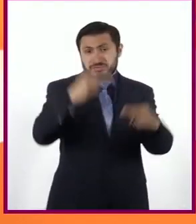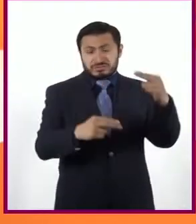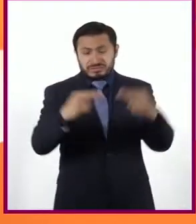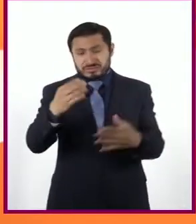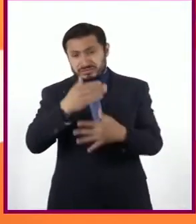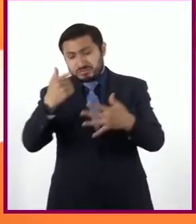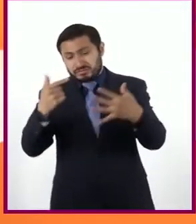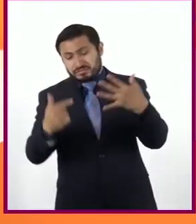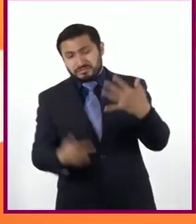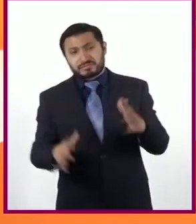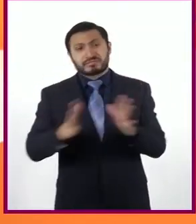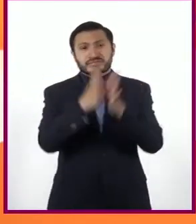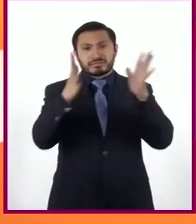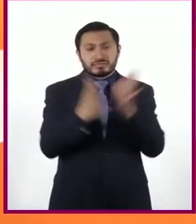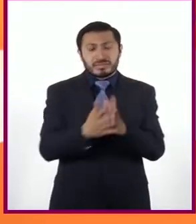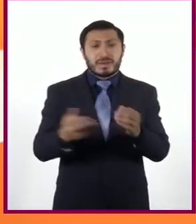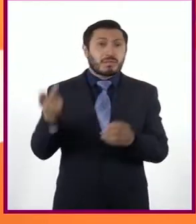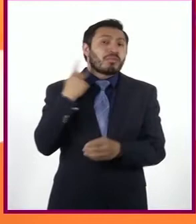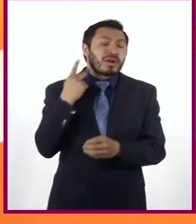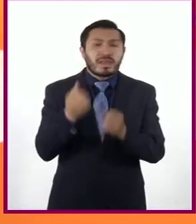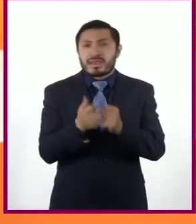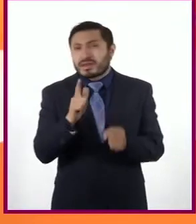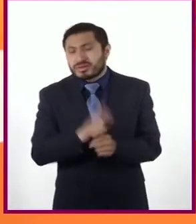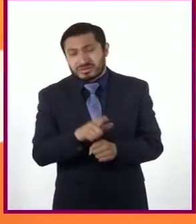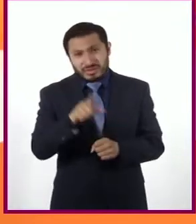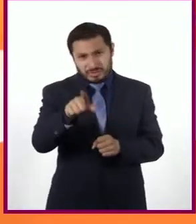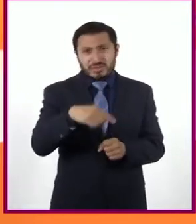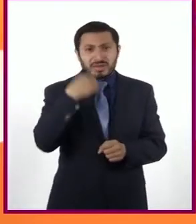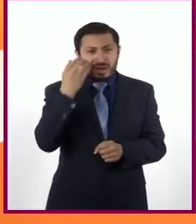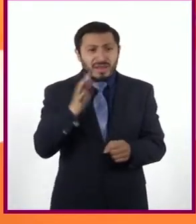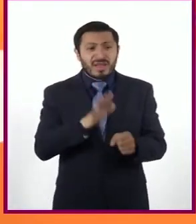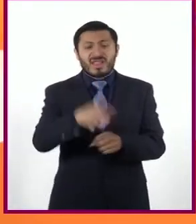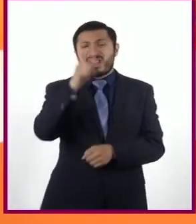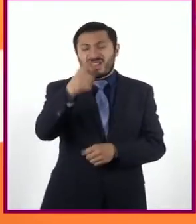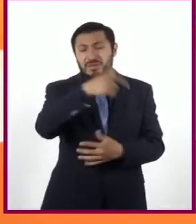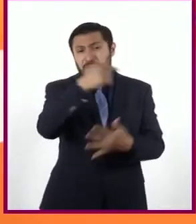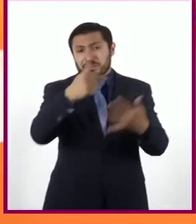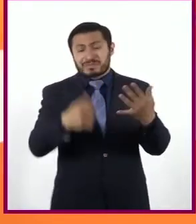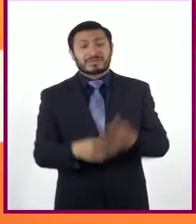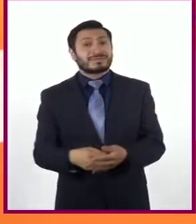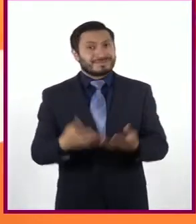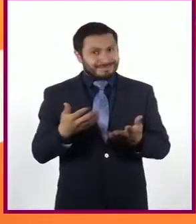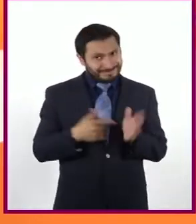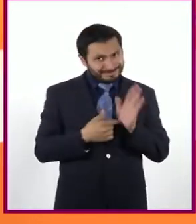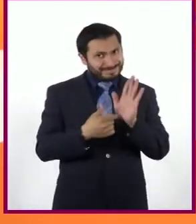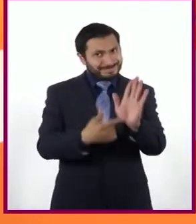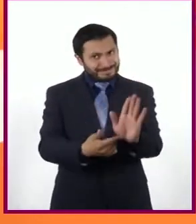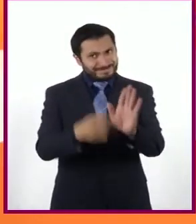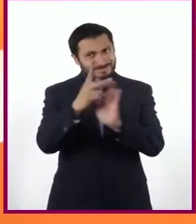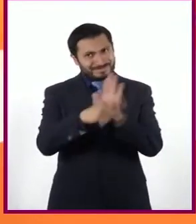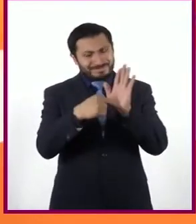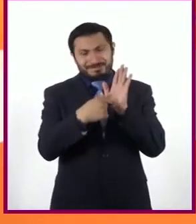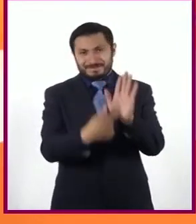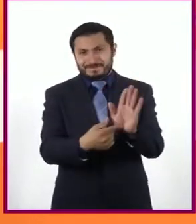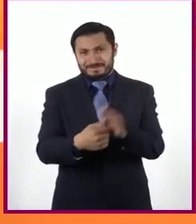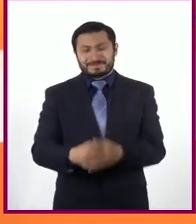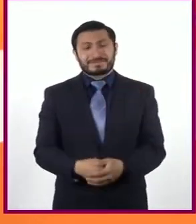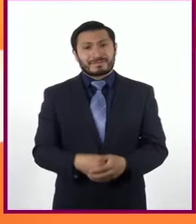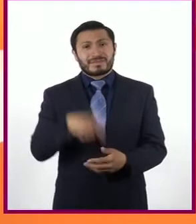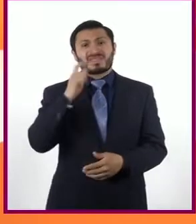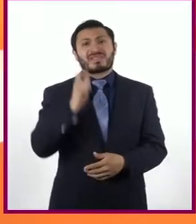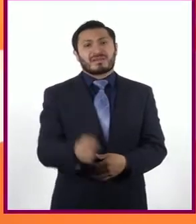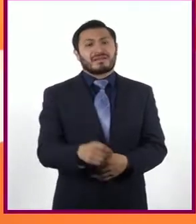civil, política y social. ¿Quieren saber de qué trata cada una? A acompáñenos a ver este video